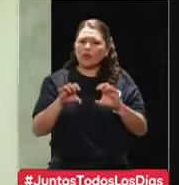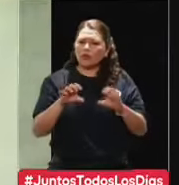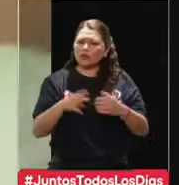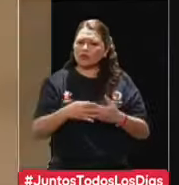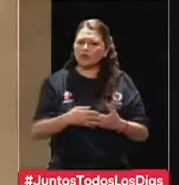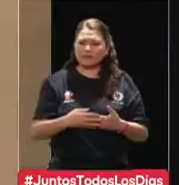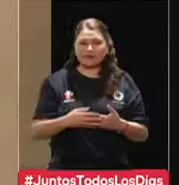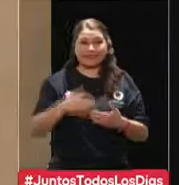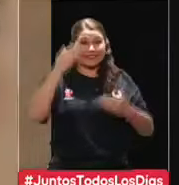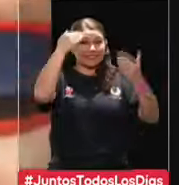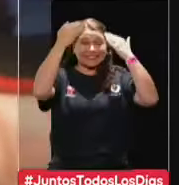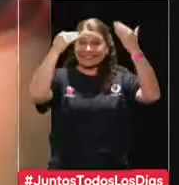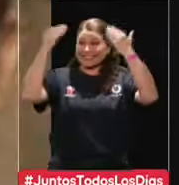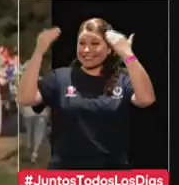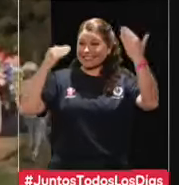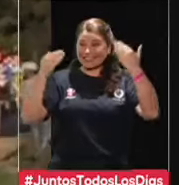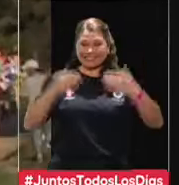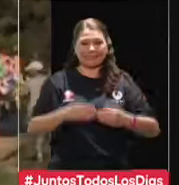fuerza? ¡Hola!